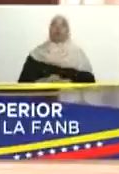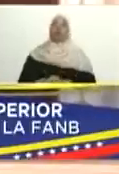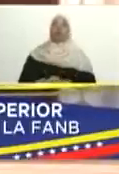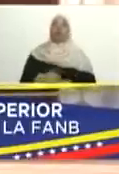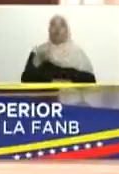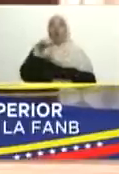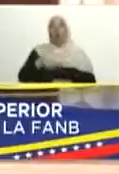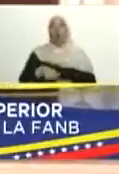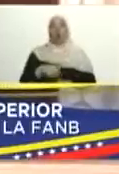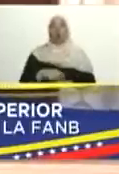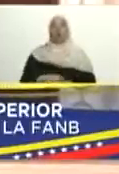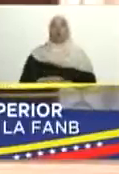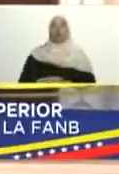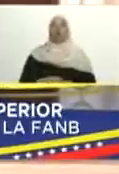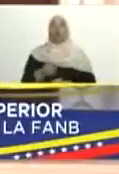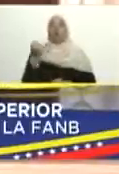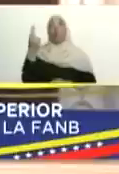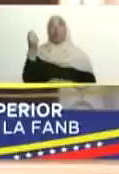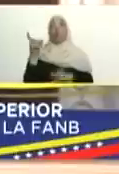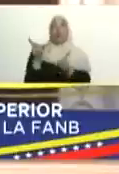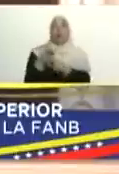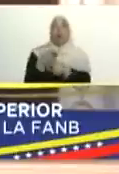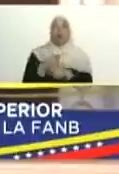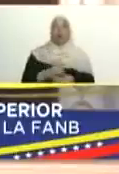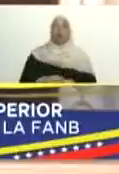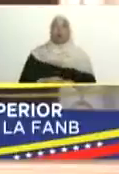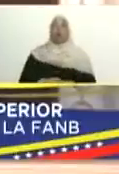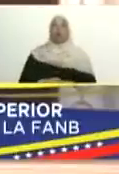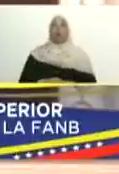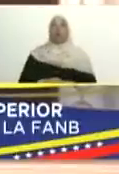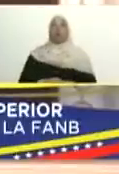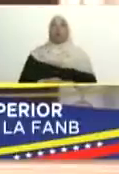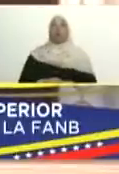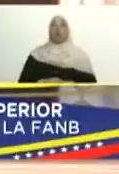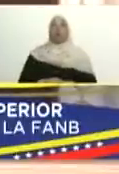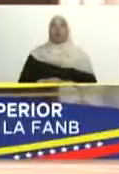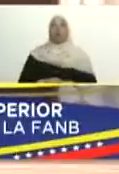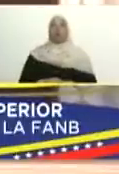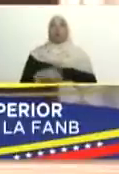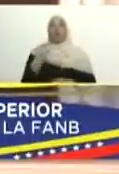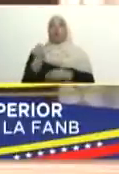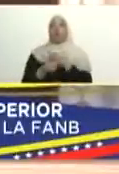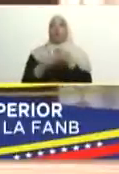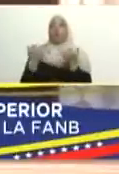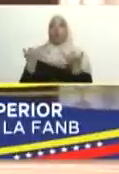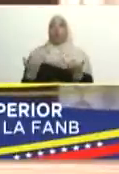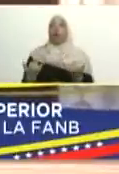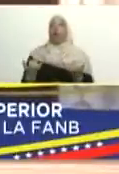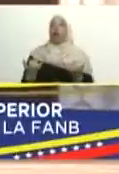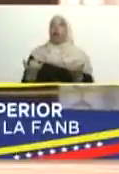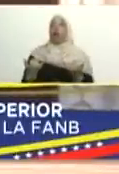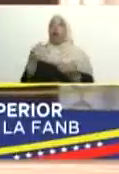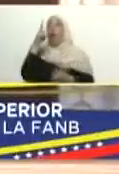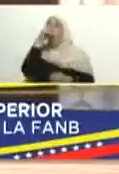Hoy, 11 de agosto, estamos conmemorando